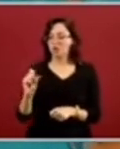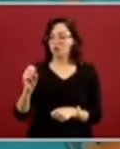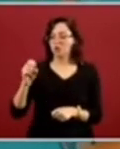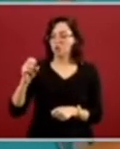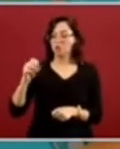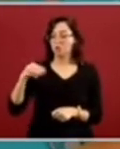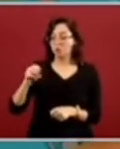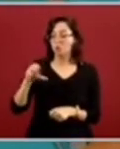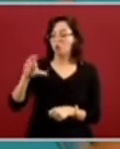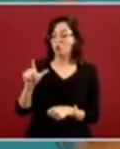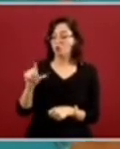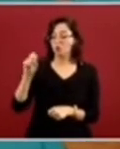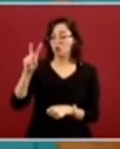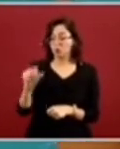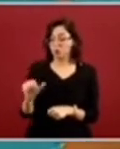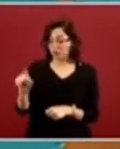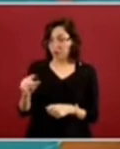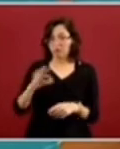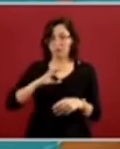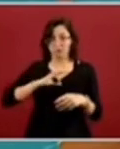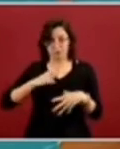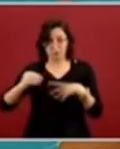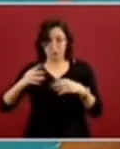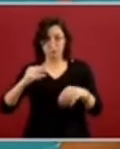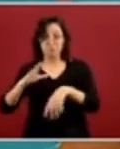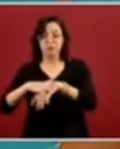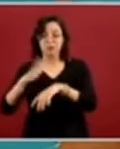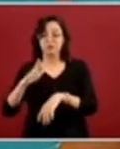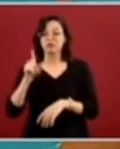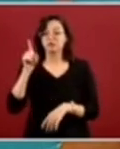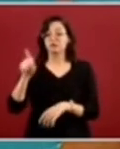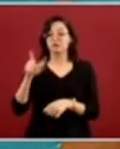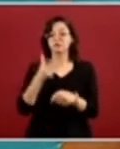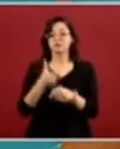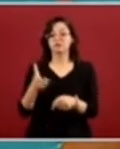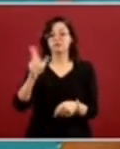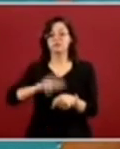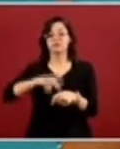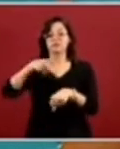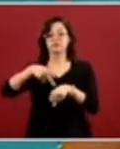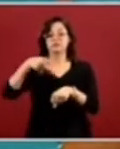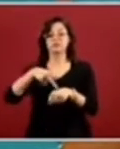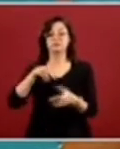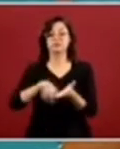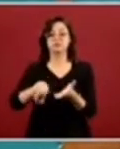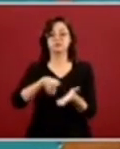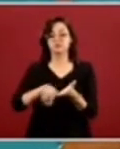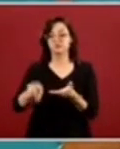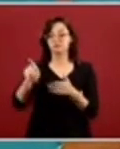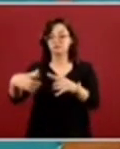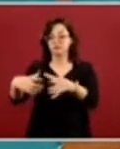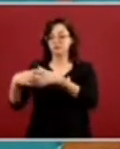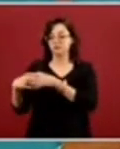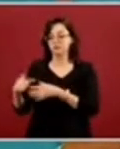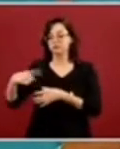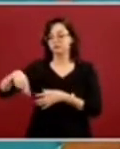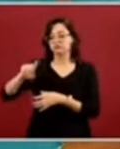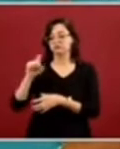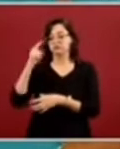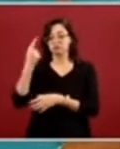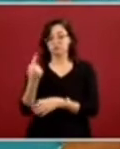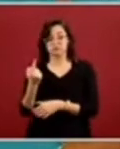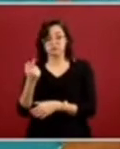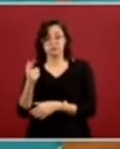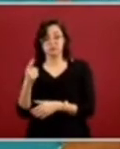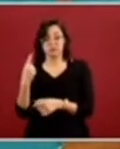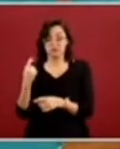número 2, de los 31 trabajadores del Hospital de Piedras Negras que aislaron de manera preventiva, hasta ahora ninguno